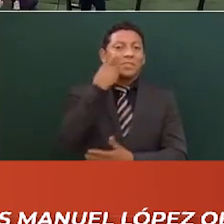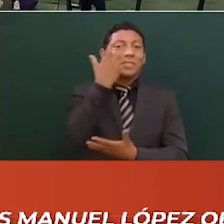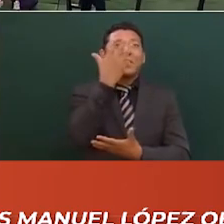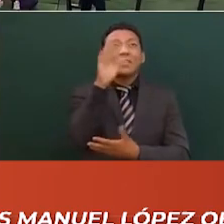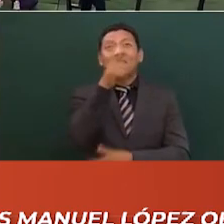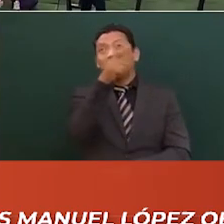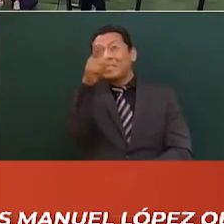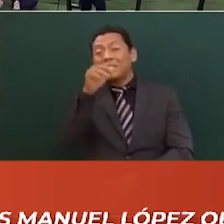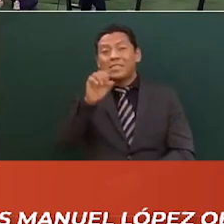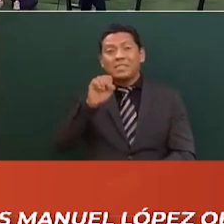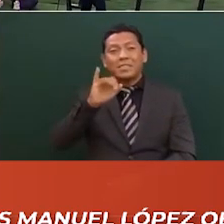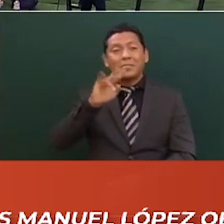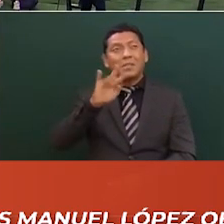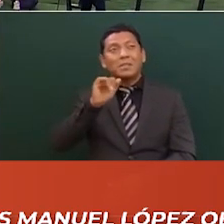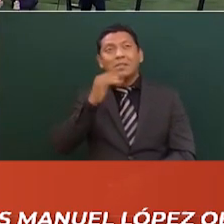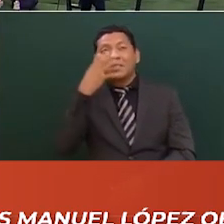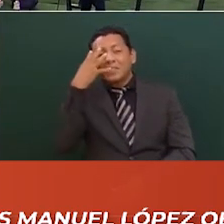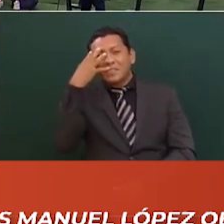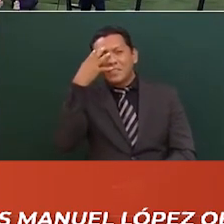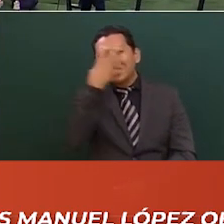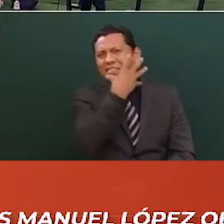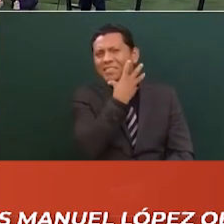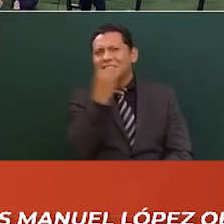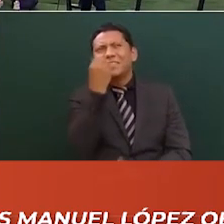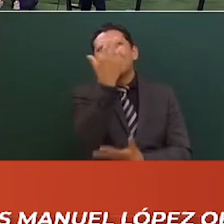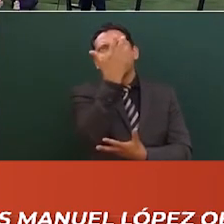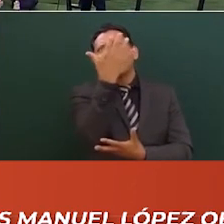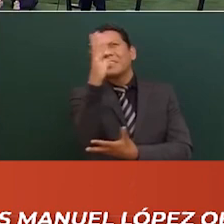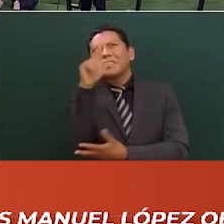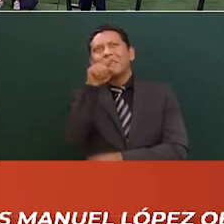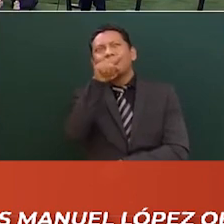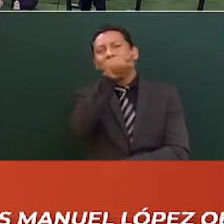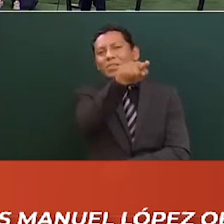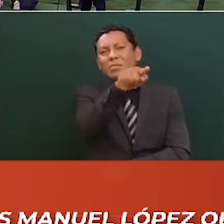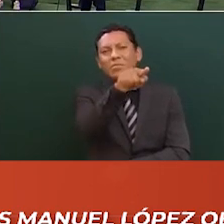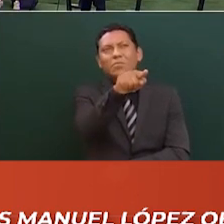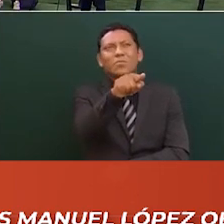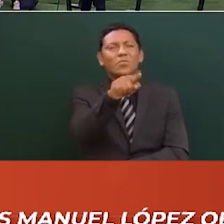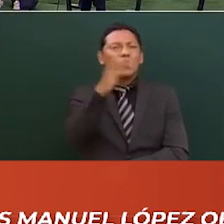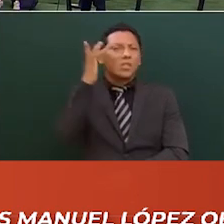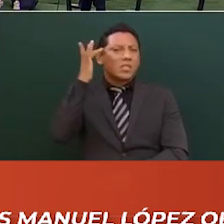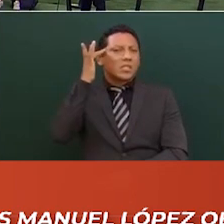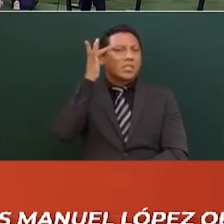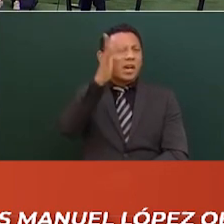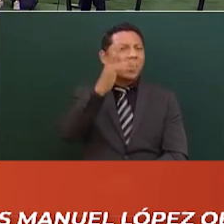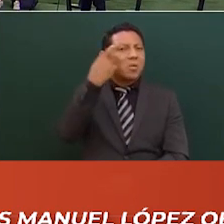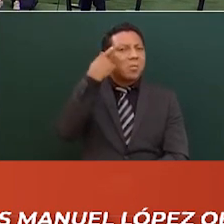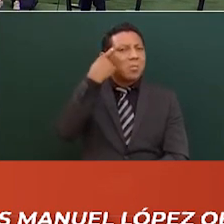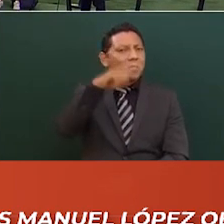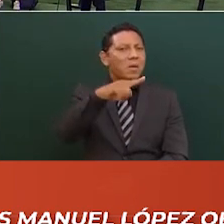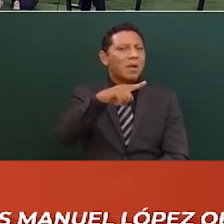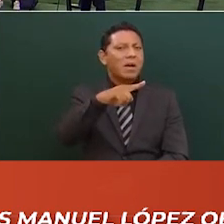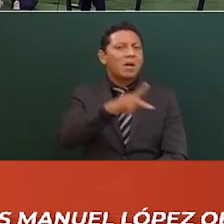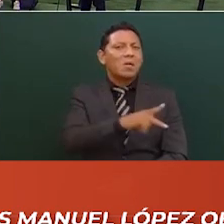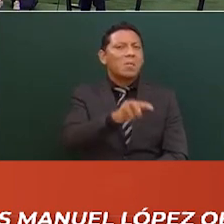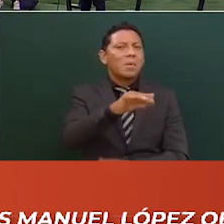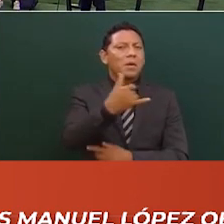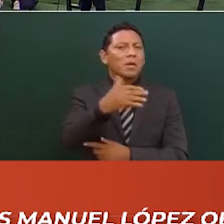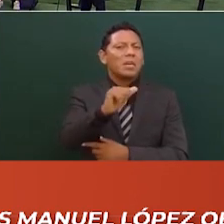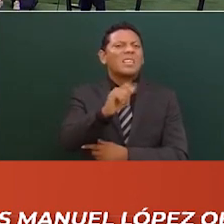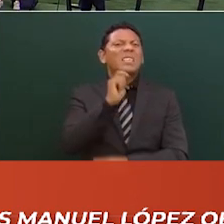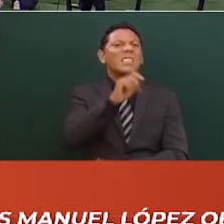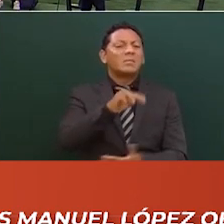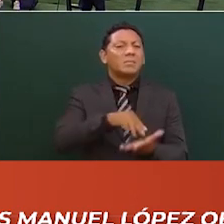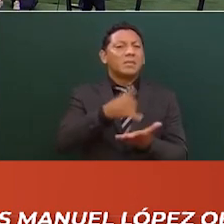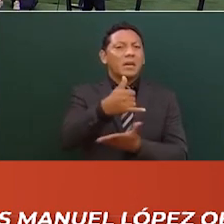belleza. La ceiba es un árbol sagrado para los mayas,